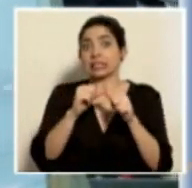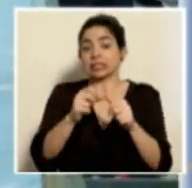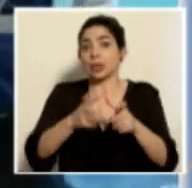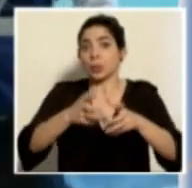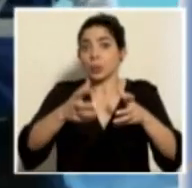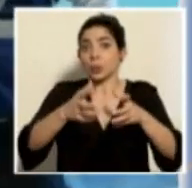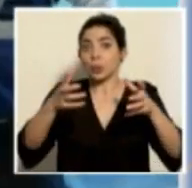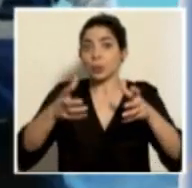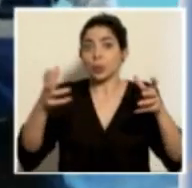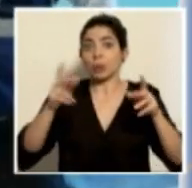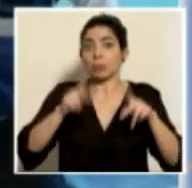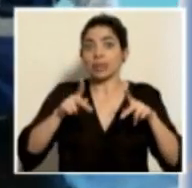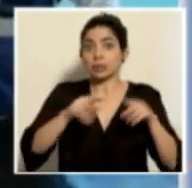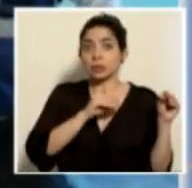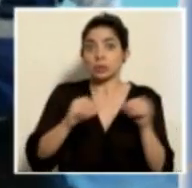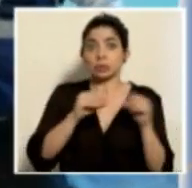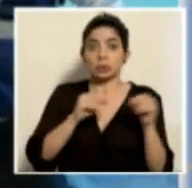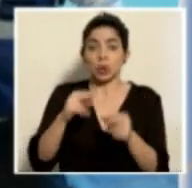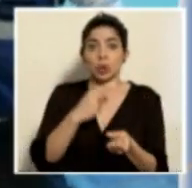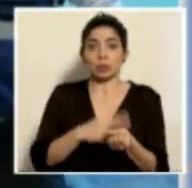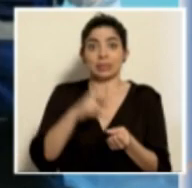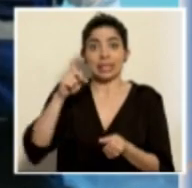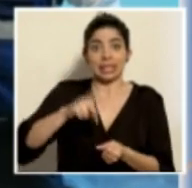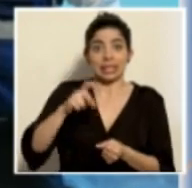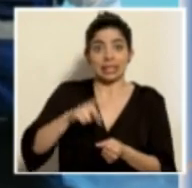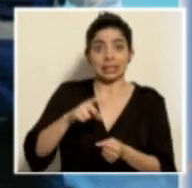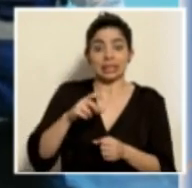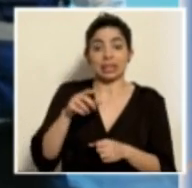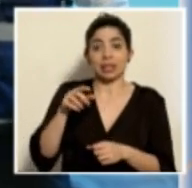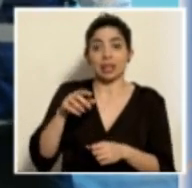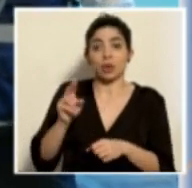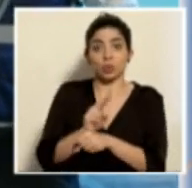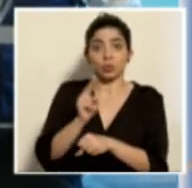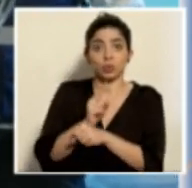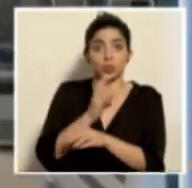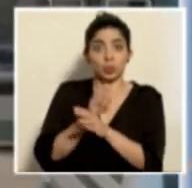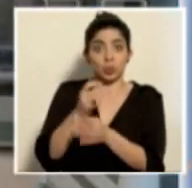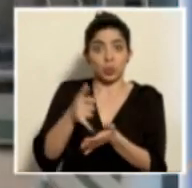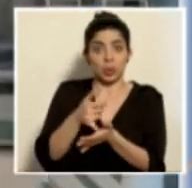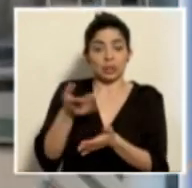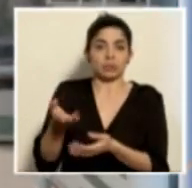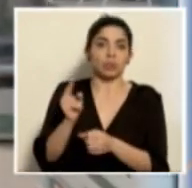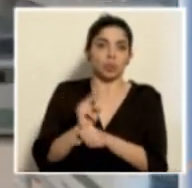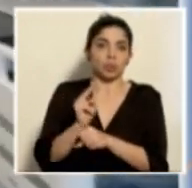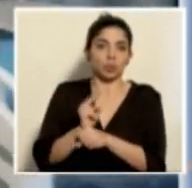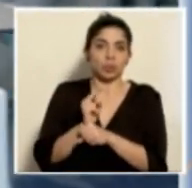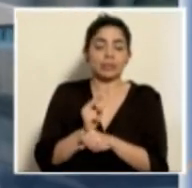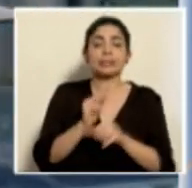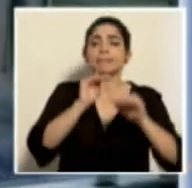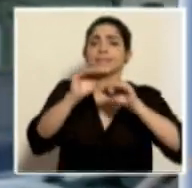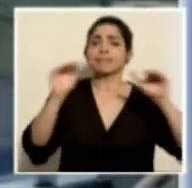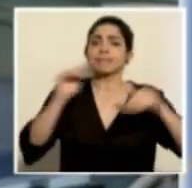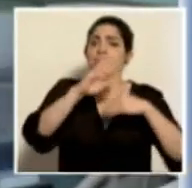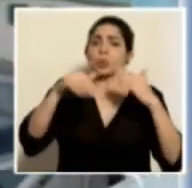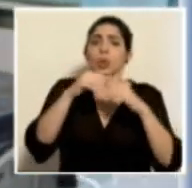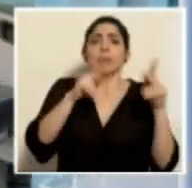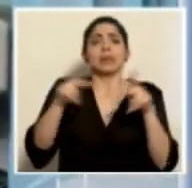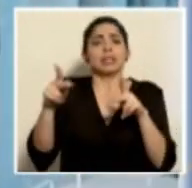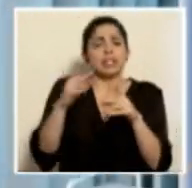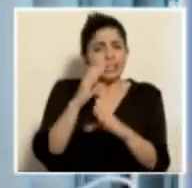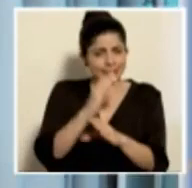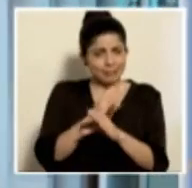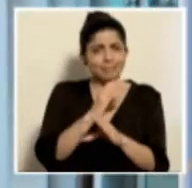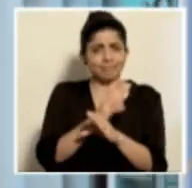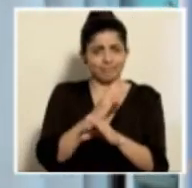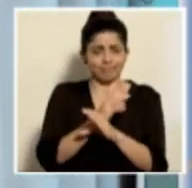de hospitalizaciones y de personas que requieran las unidades de cuidados intensivos. El llamado a la población a